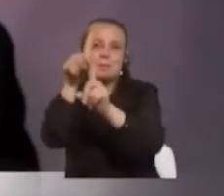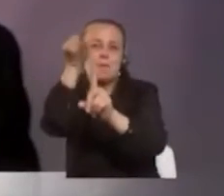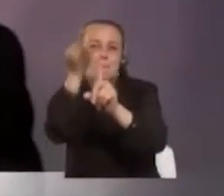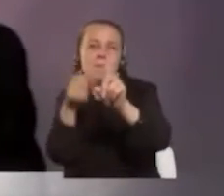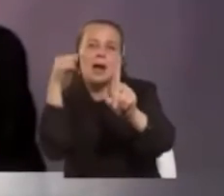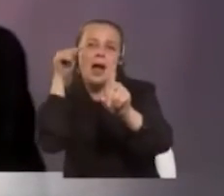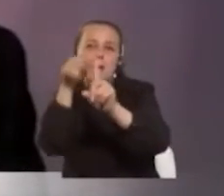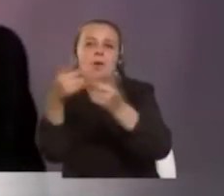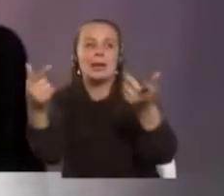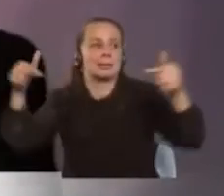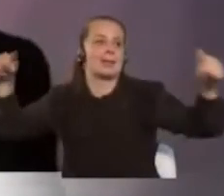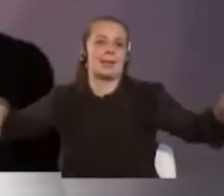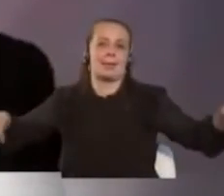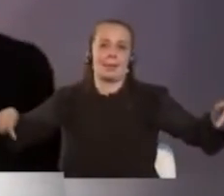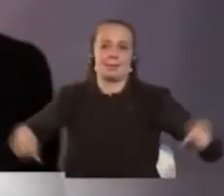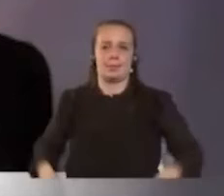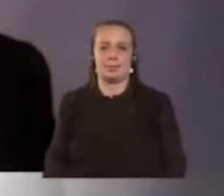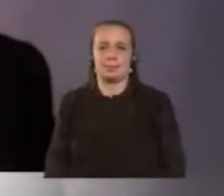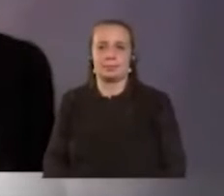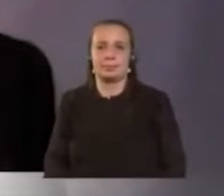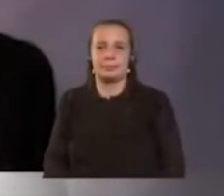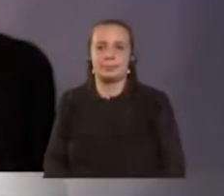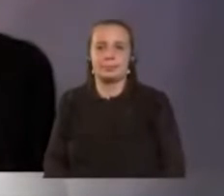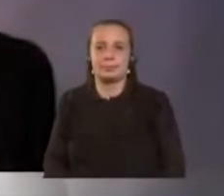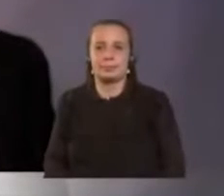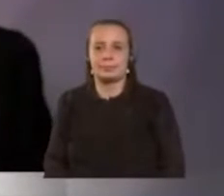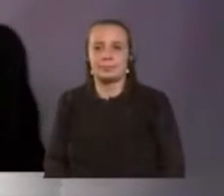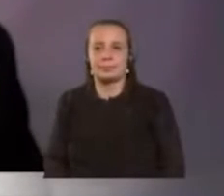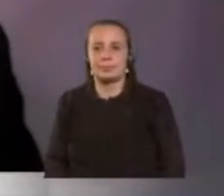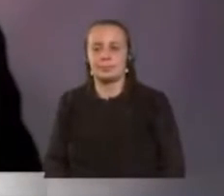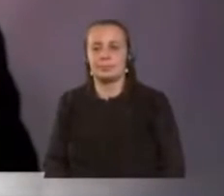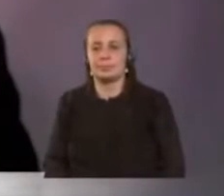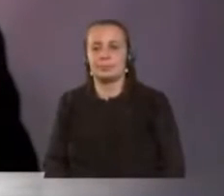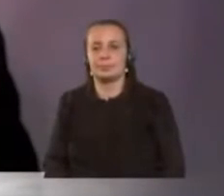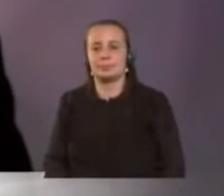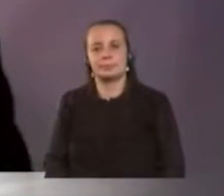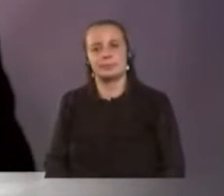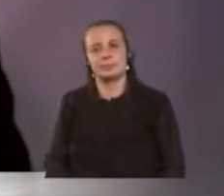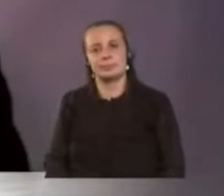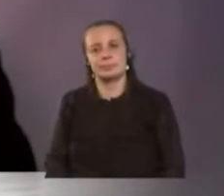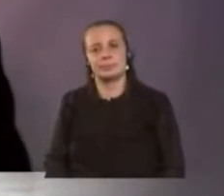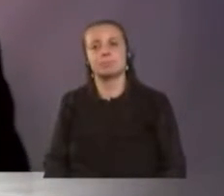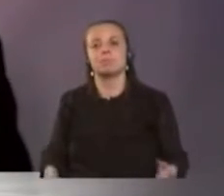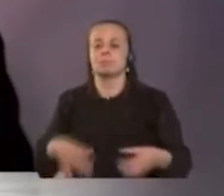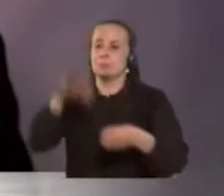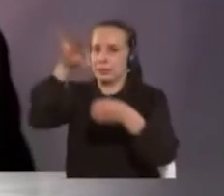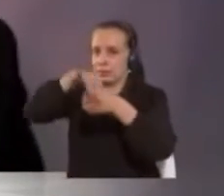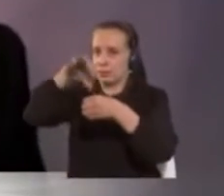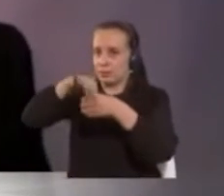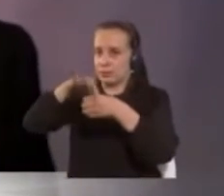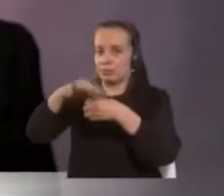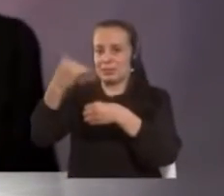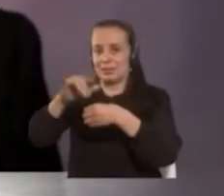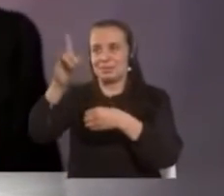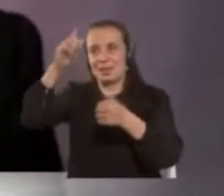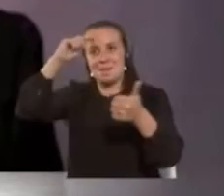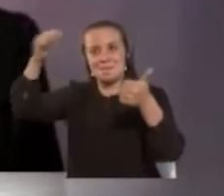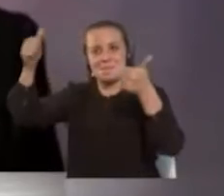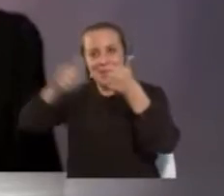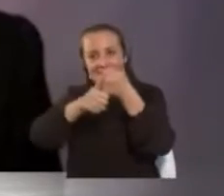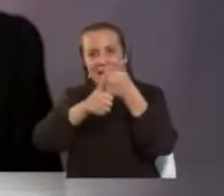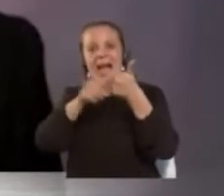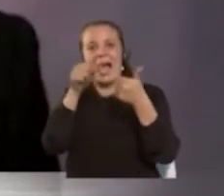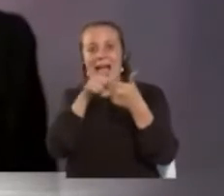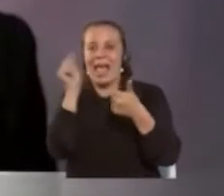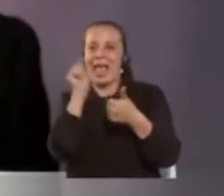punto en el que estamos. Bueno, entonces se hacen las elecciones y el pacto histórico, sector